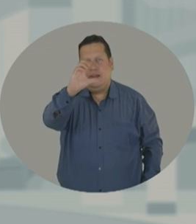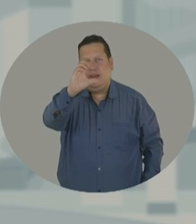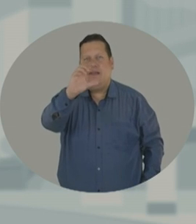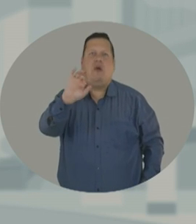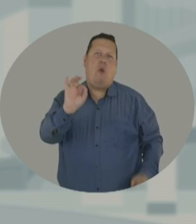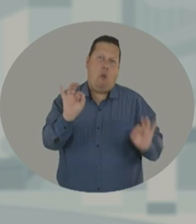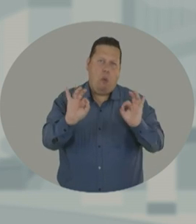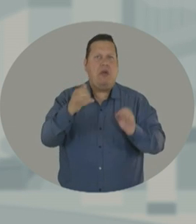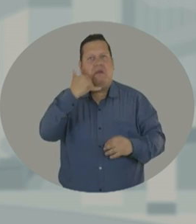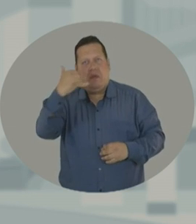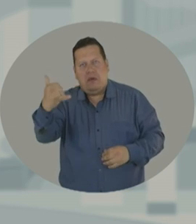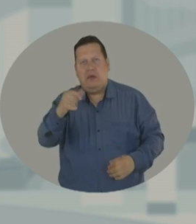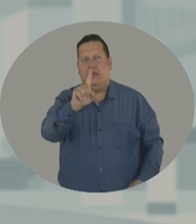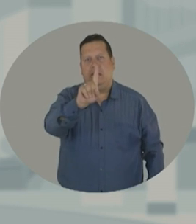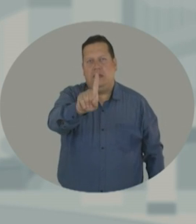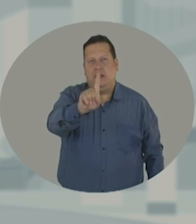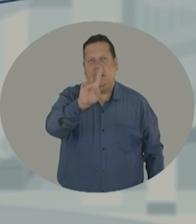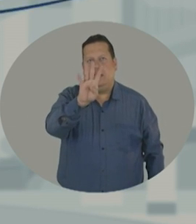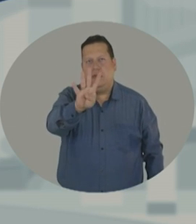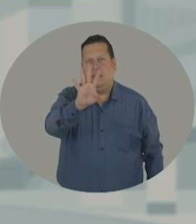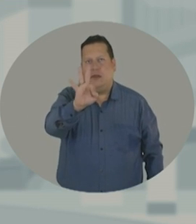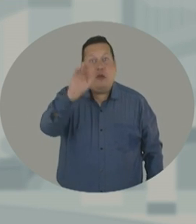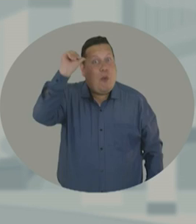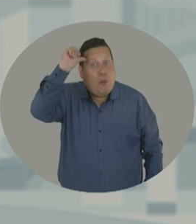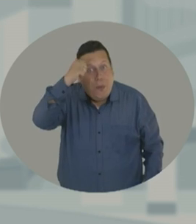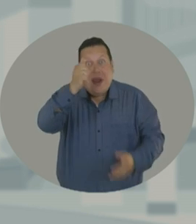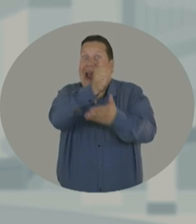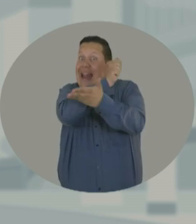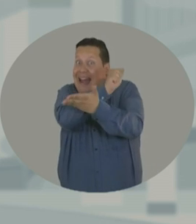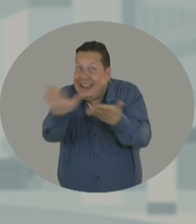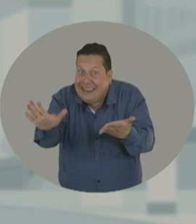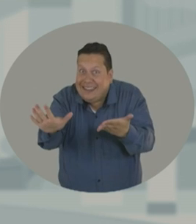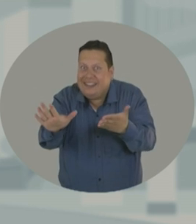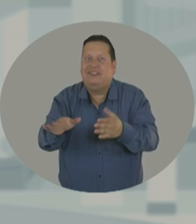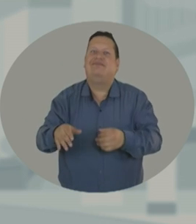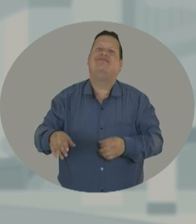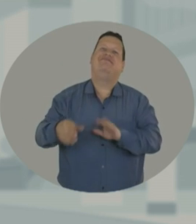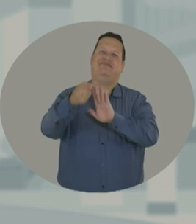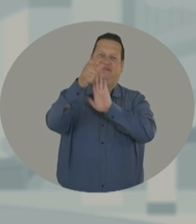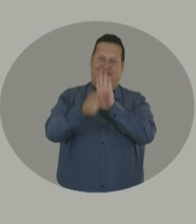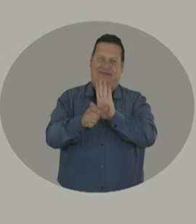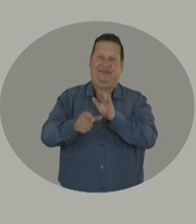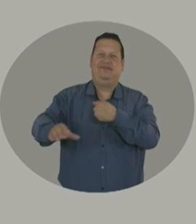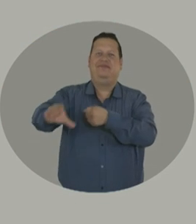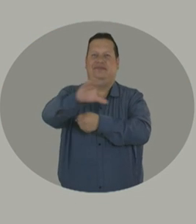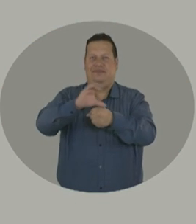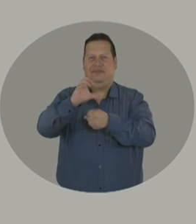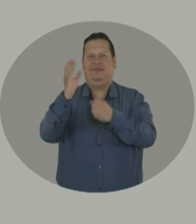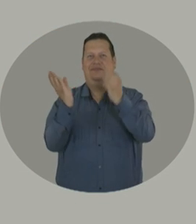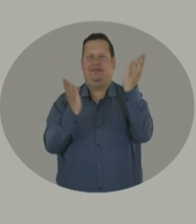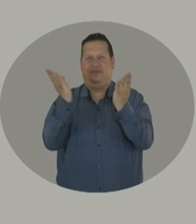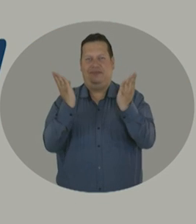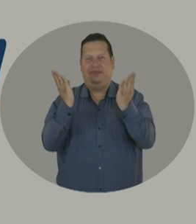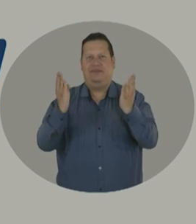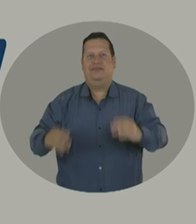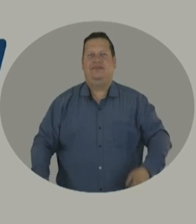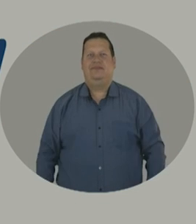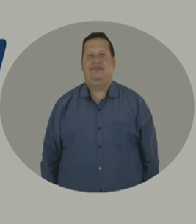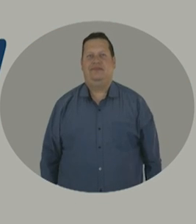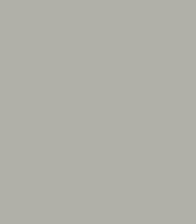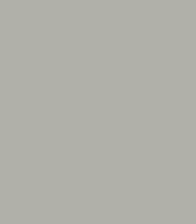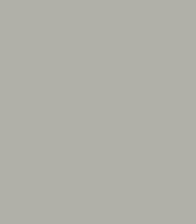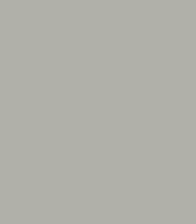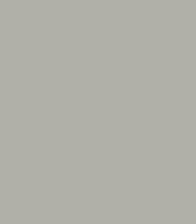a la línea 143. 143. Recuerde que los trámites son gratuitos. Son gratuitos. Personería de Bogotá, al servicio de la